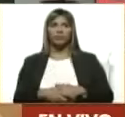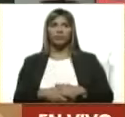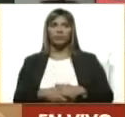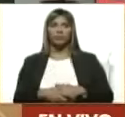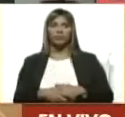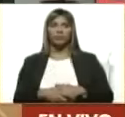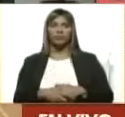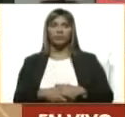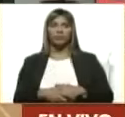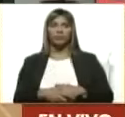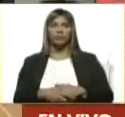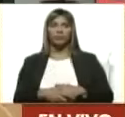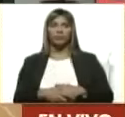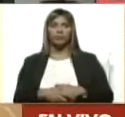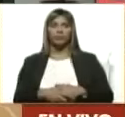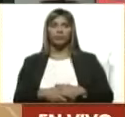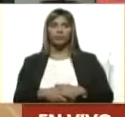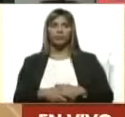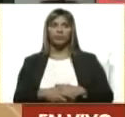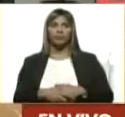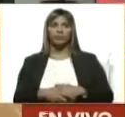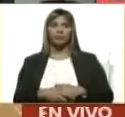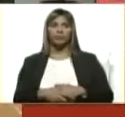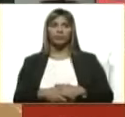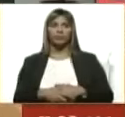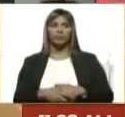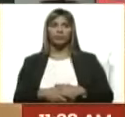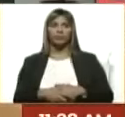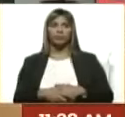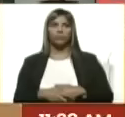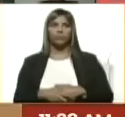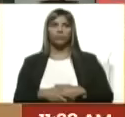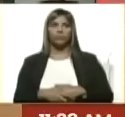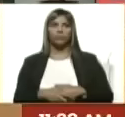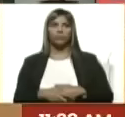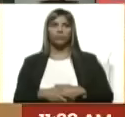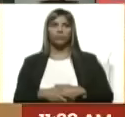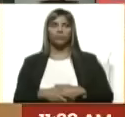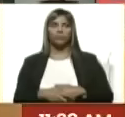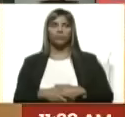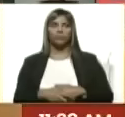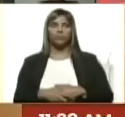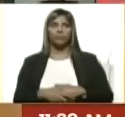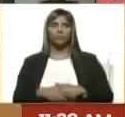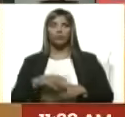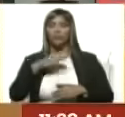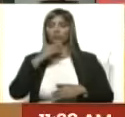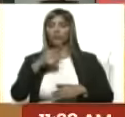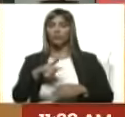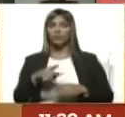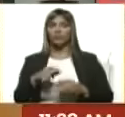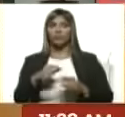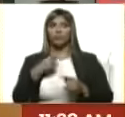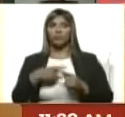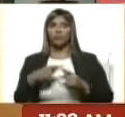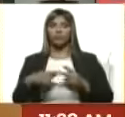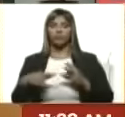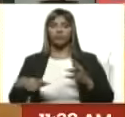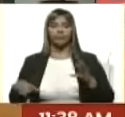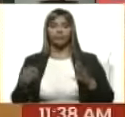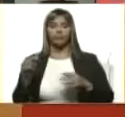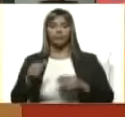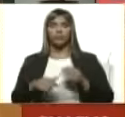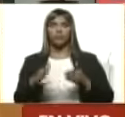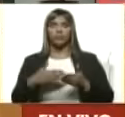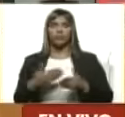papelito. Con esto de acá lo ponían en el papelito. Y llenaban, ¿cómo se llama? El acta con